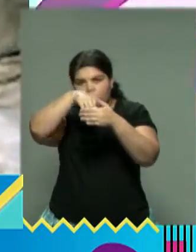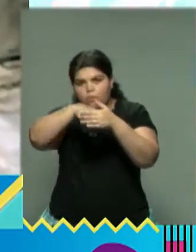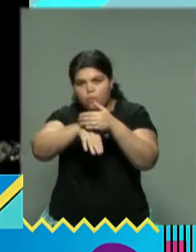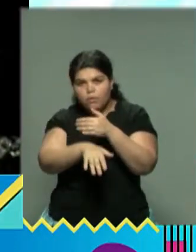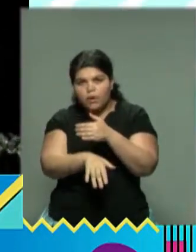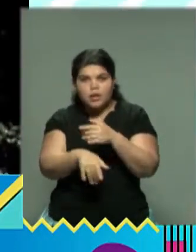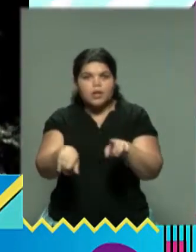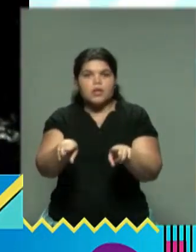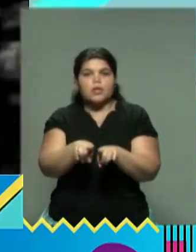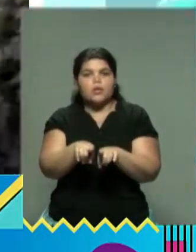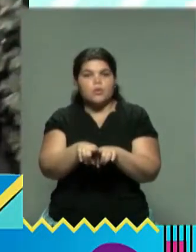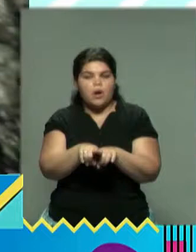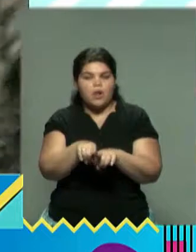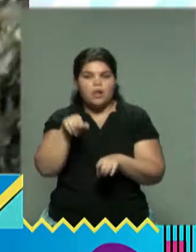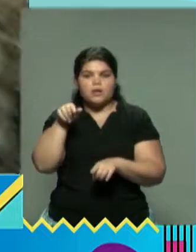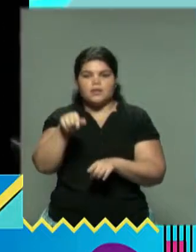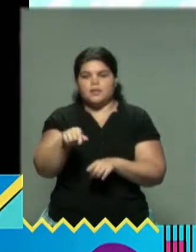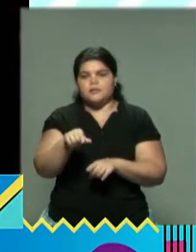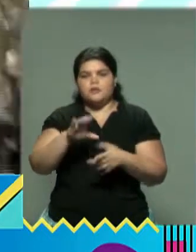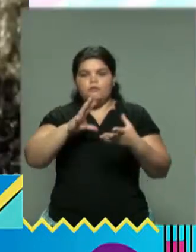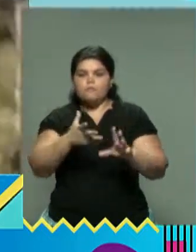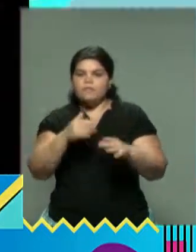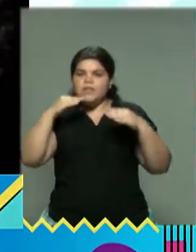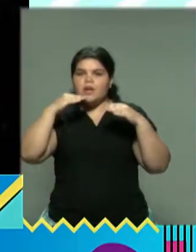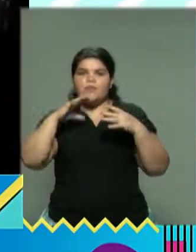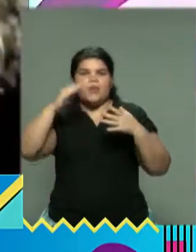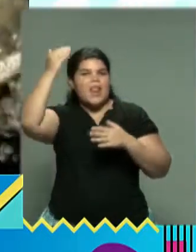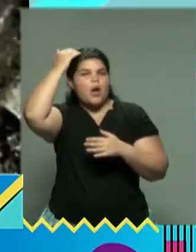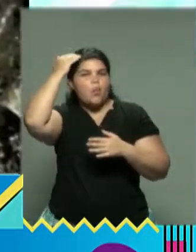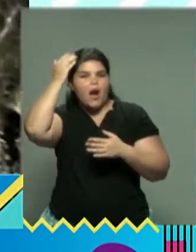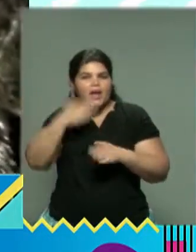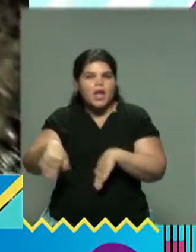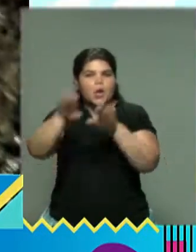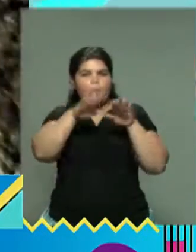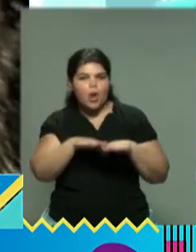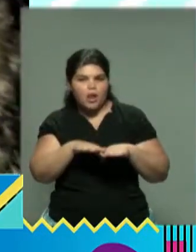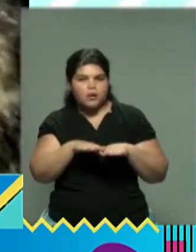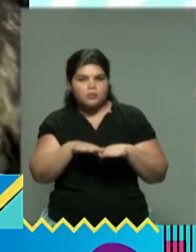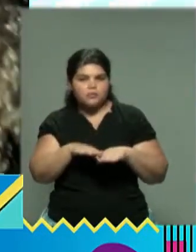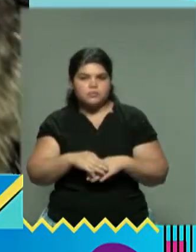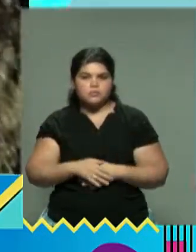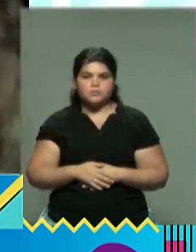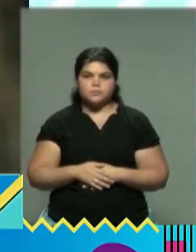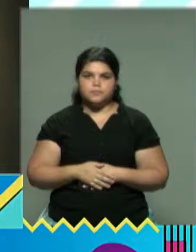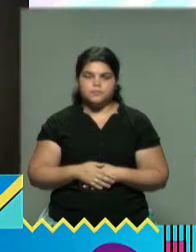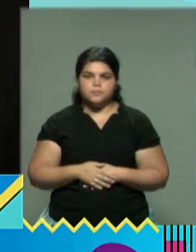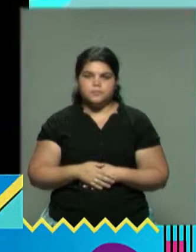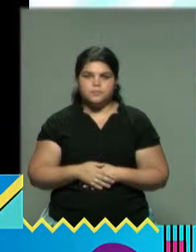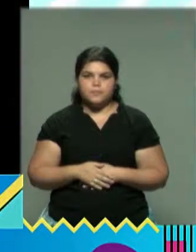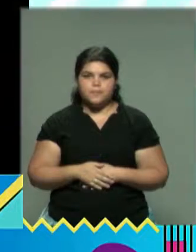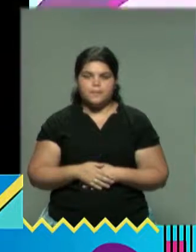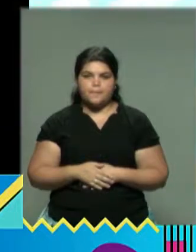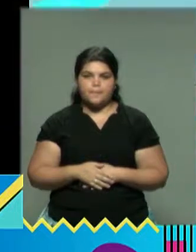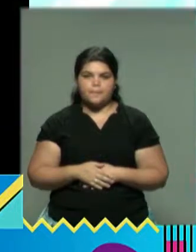equipamiento, la forma de abordar un accidente es tener un lenguaje único. Hago